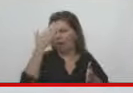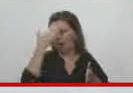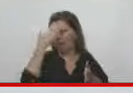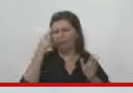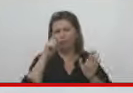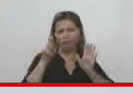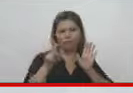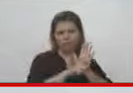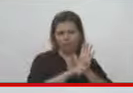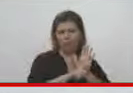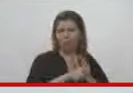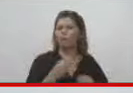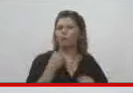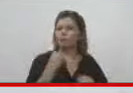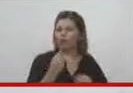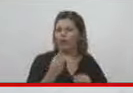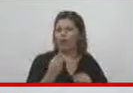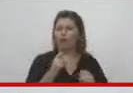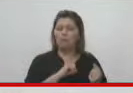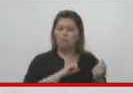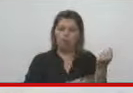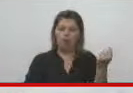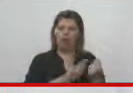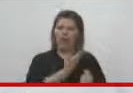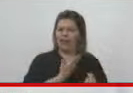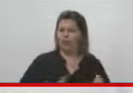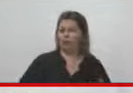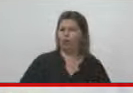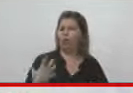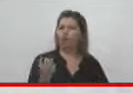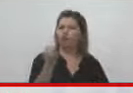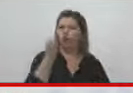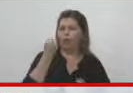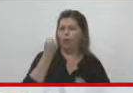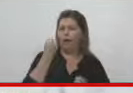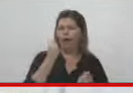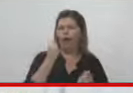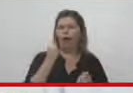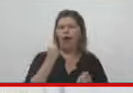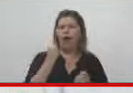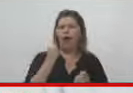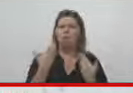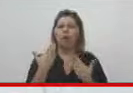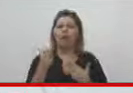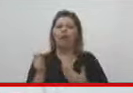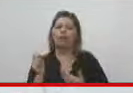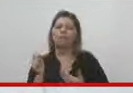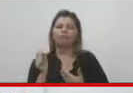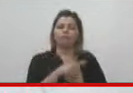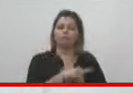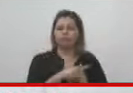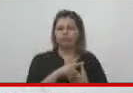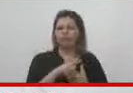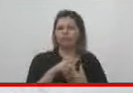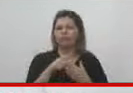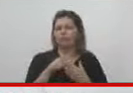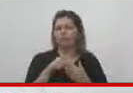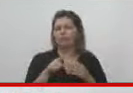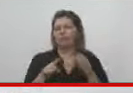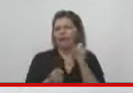por arrogarse el Poder Ejecutivo facultades legislativas propias del artículo 75